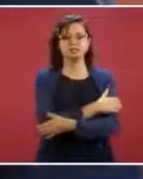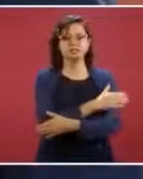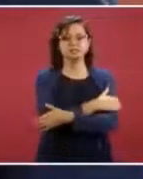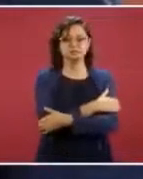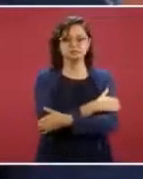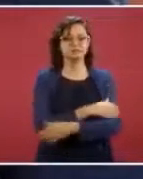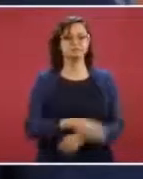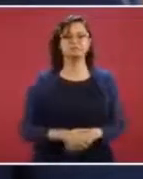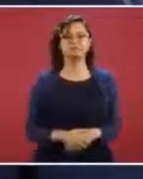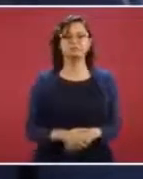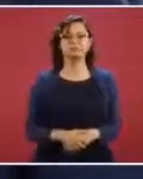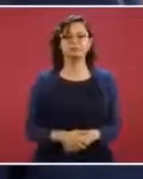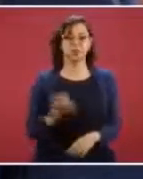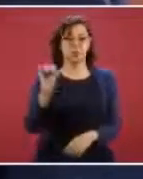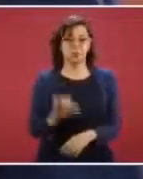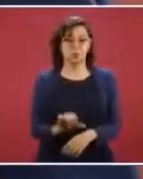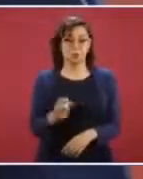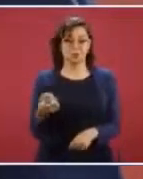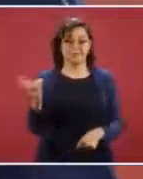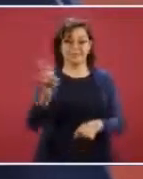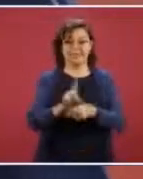No es un buen día